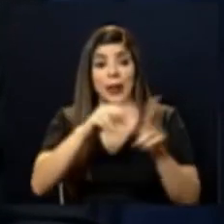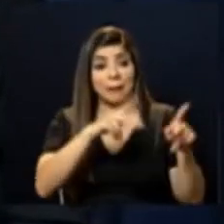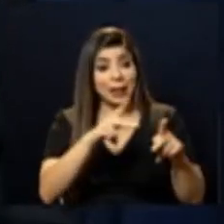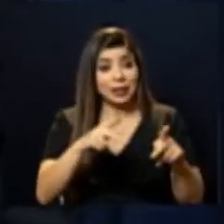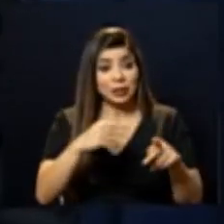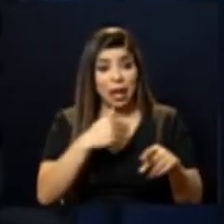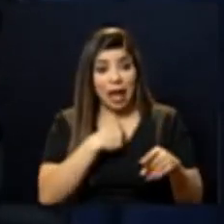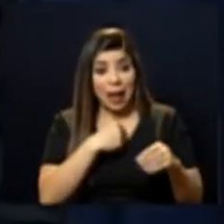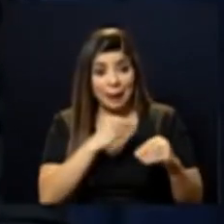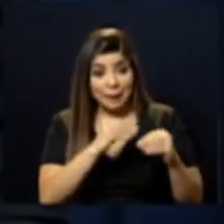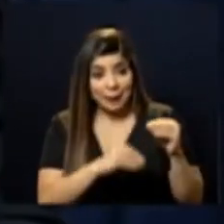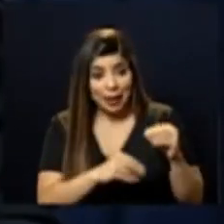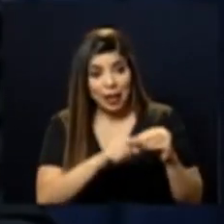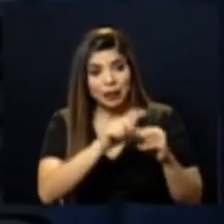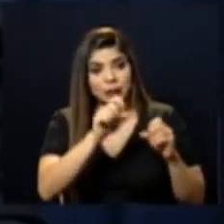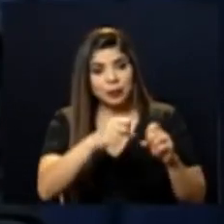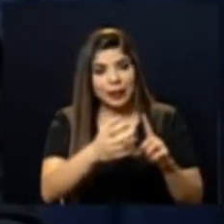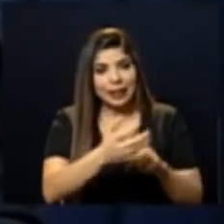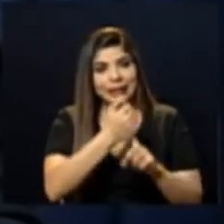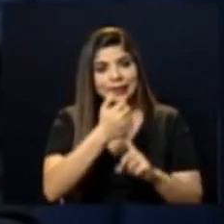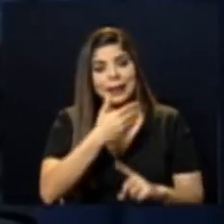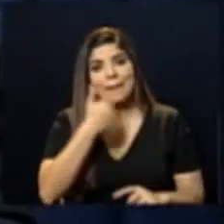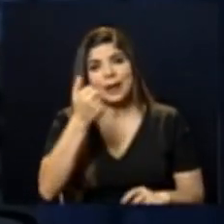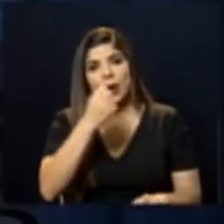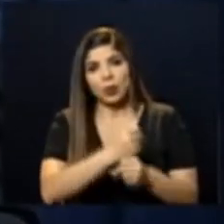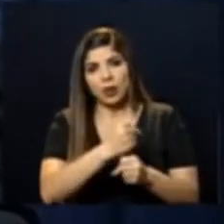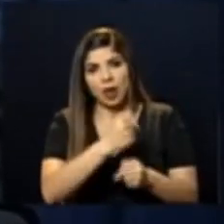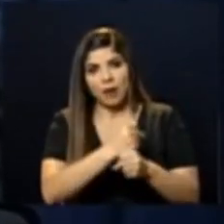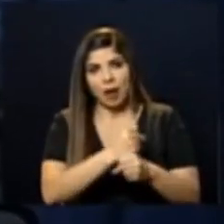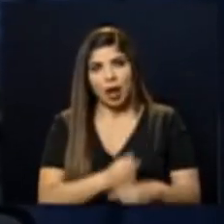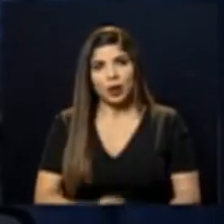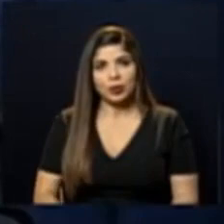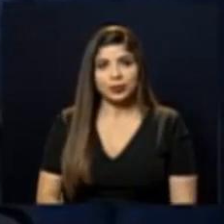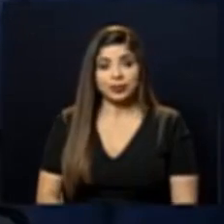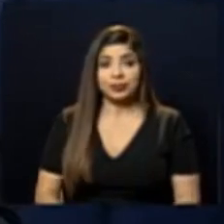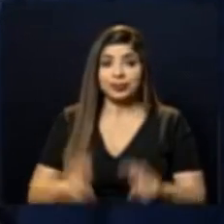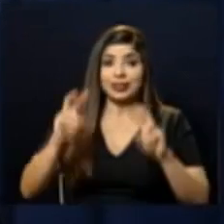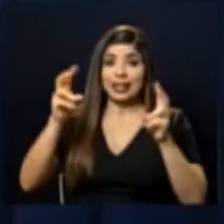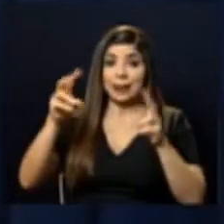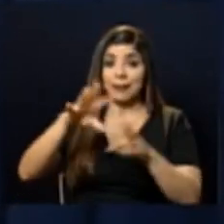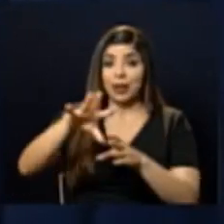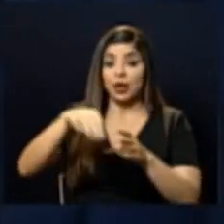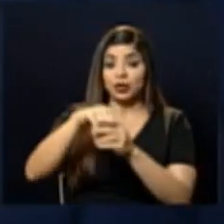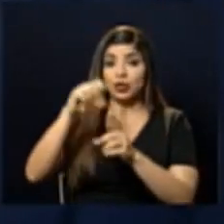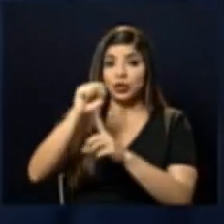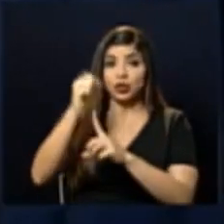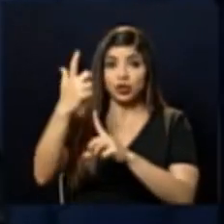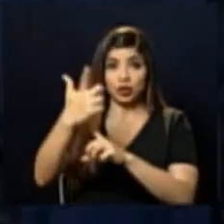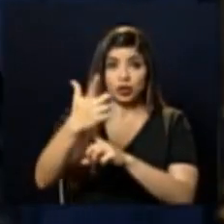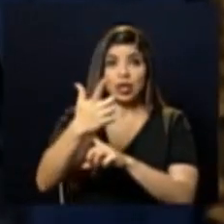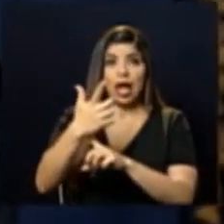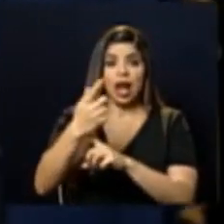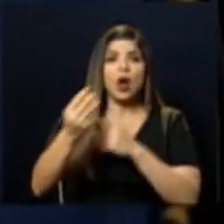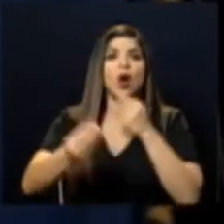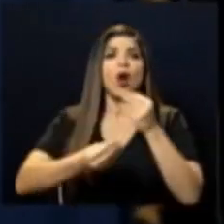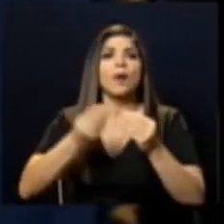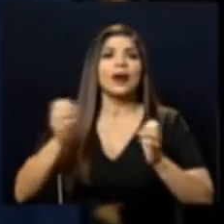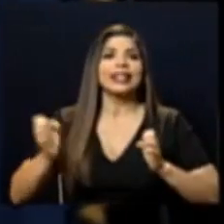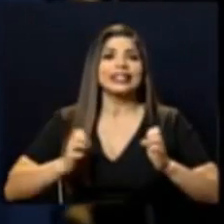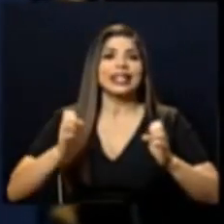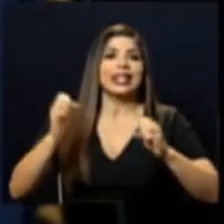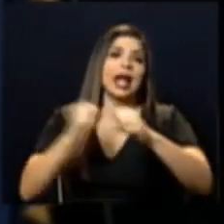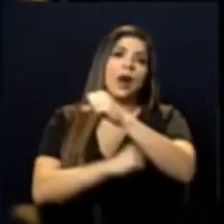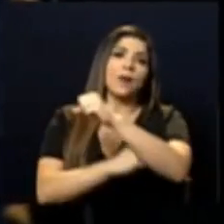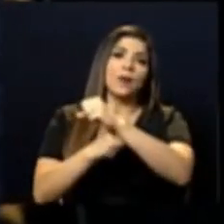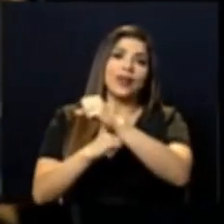tienen puedan conseguir más y mejores empleos. En materia de inclusión social, mediante la estrategia